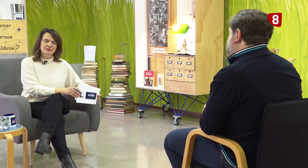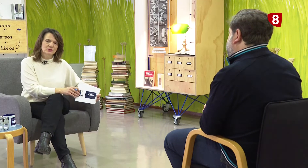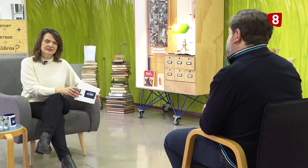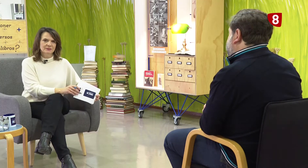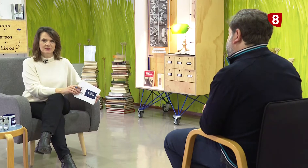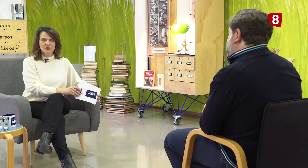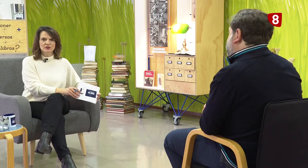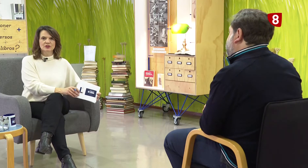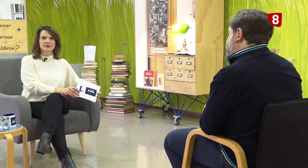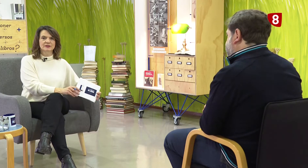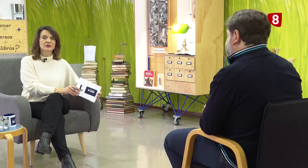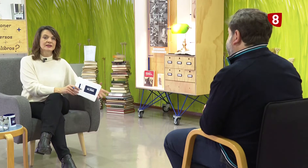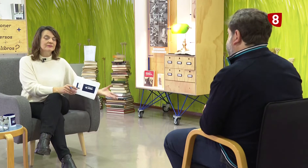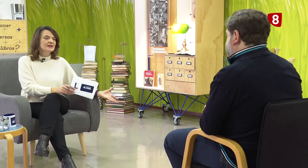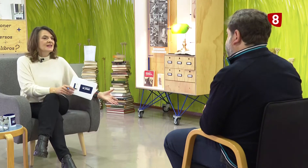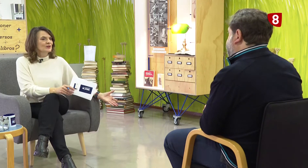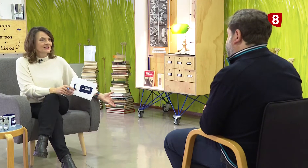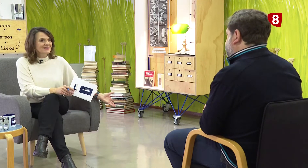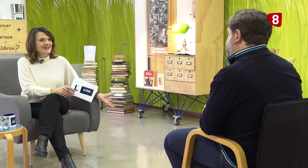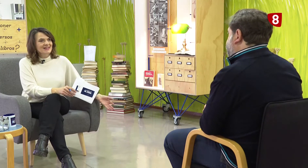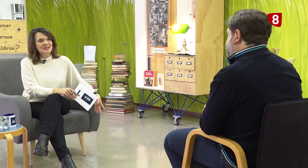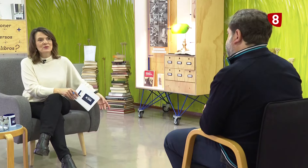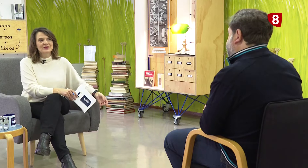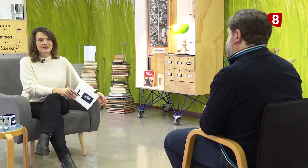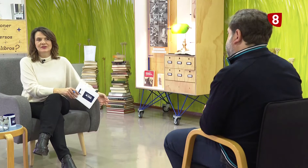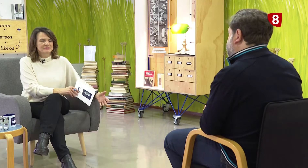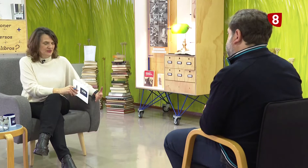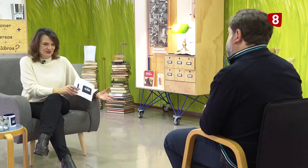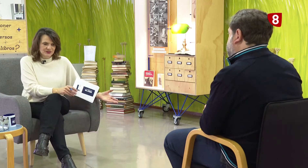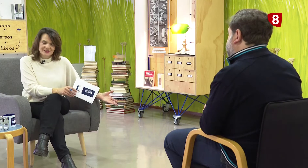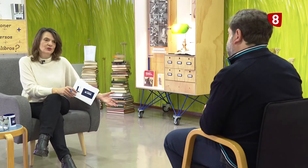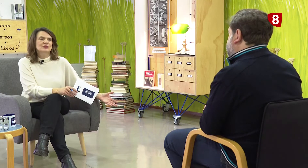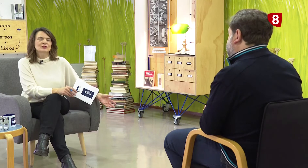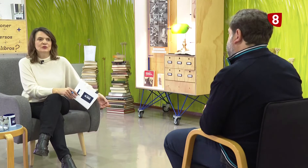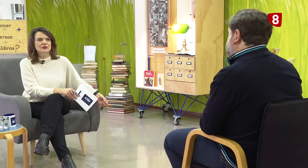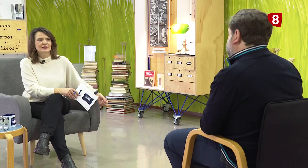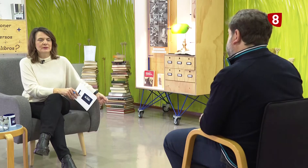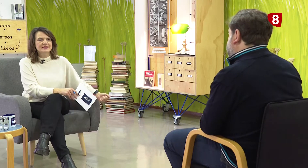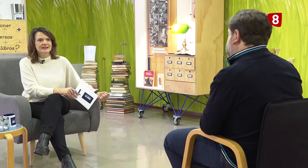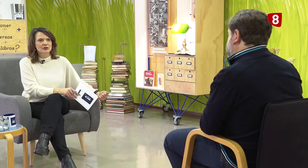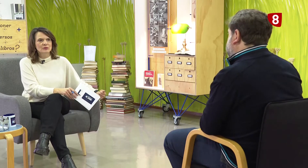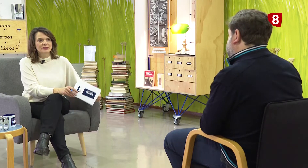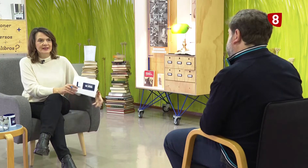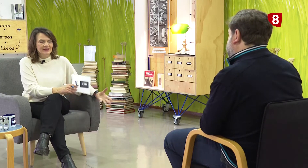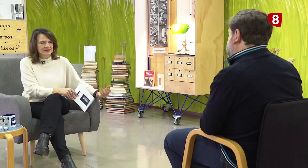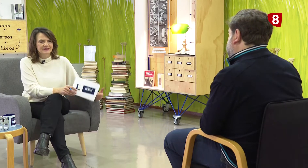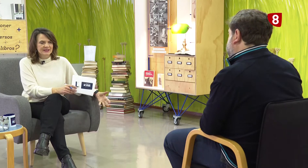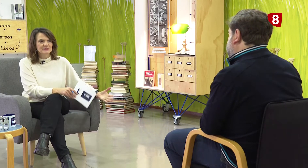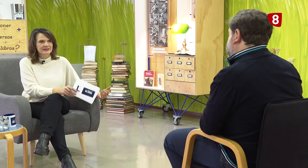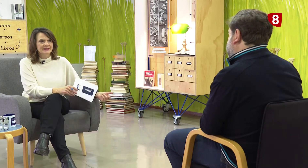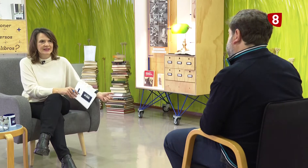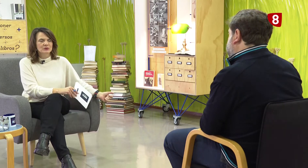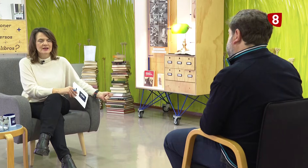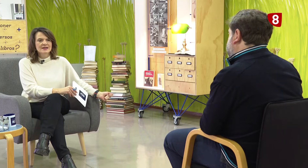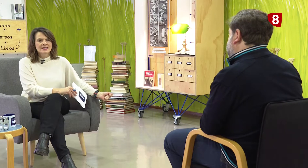tan importante para podernos comprender. Bueno, aquí nos interesa la lengua, Lorenzo, pues eso, desde todos los puntos de vista y cómo llegar a